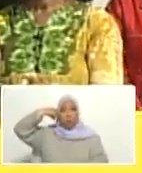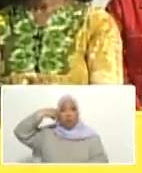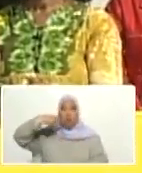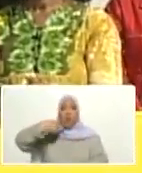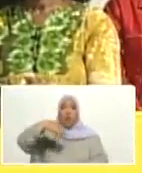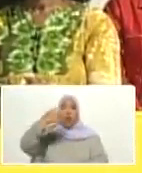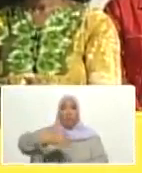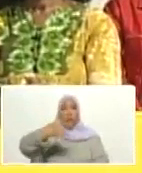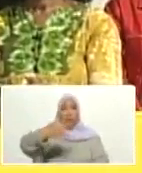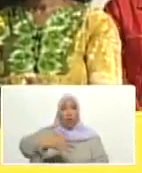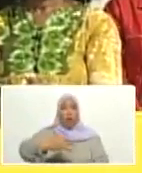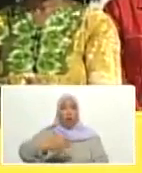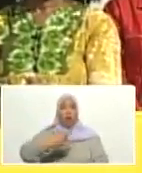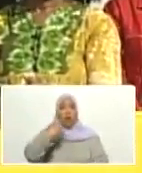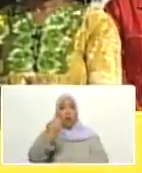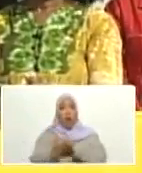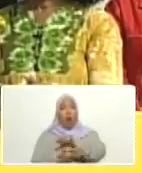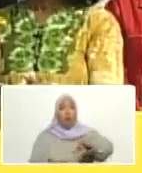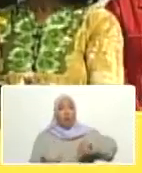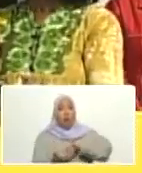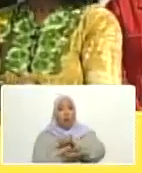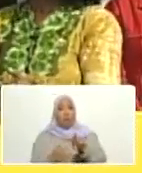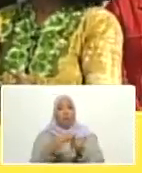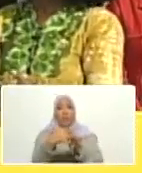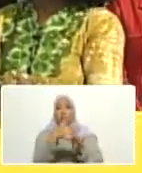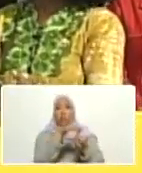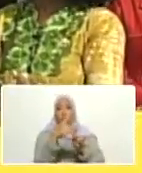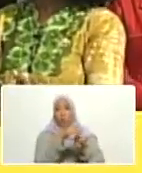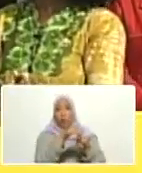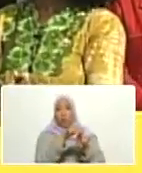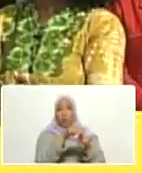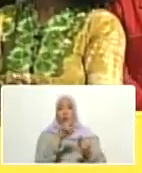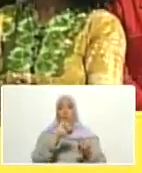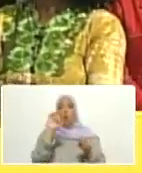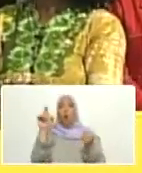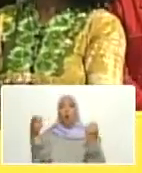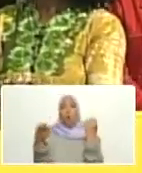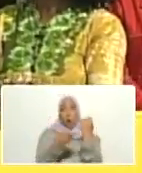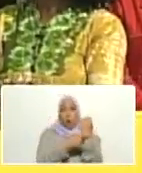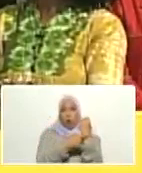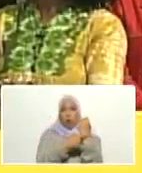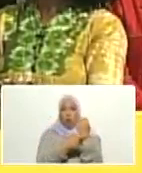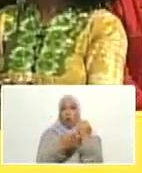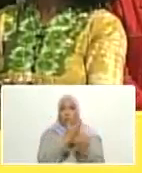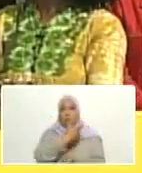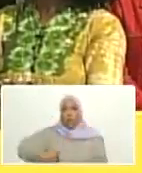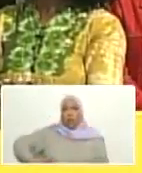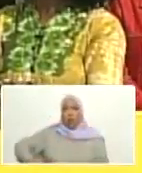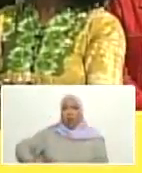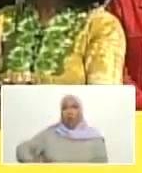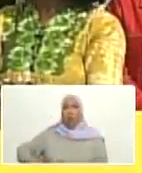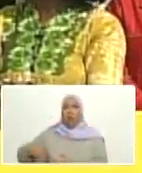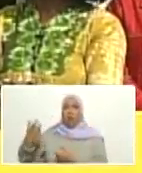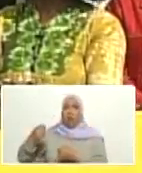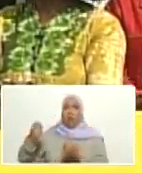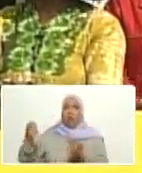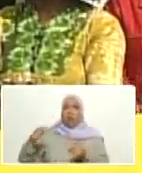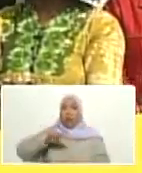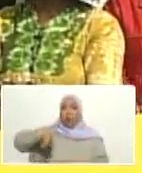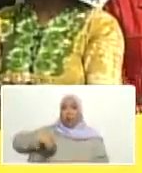verdad de lo que fue ese intento de golpe de Estado y podamos valorar la